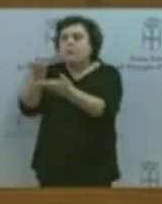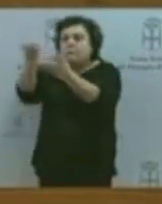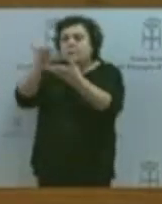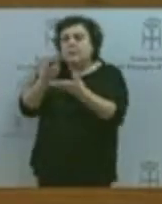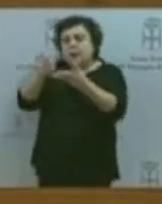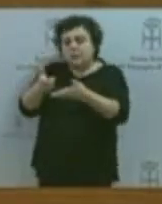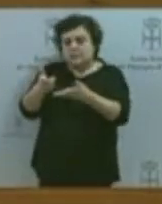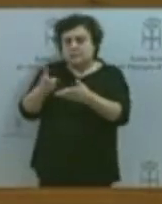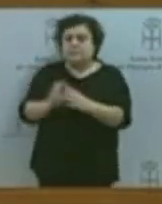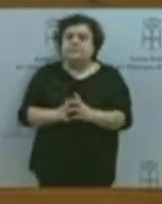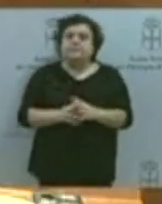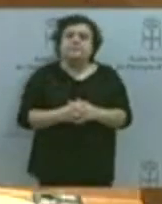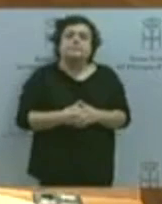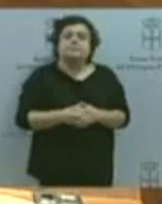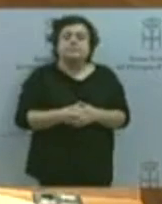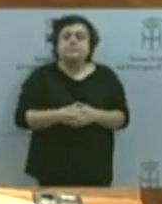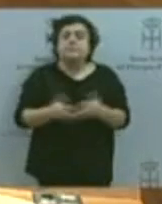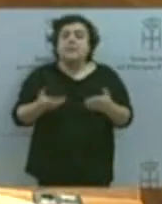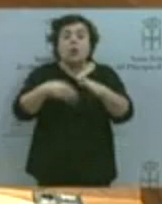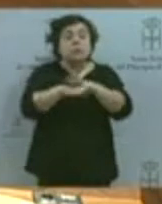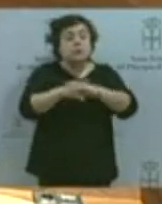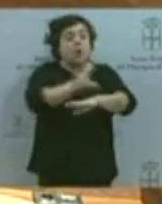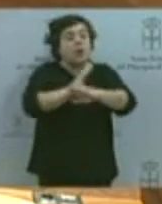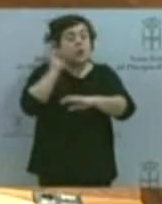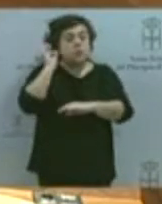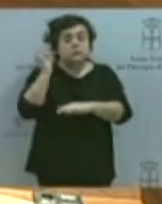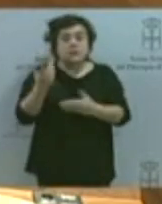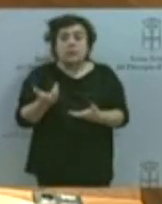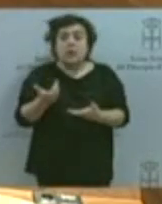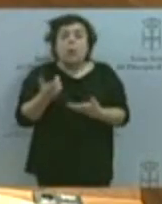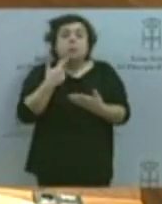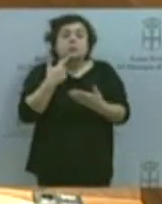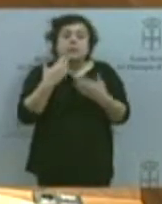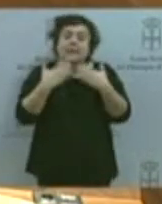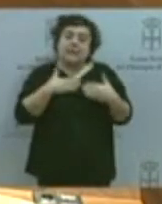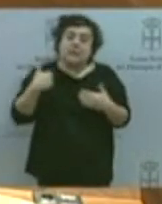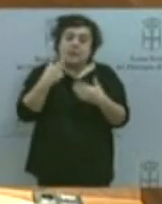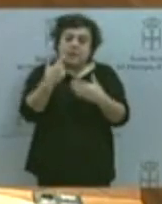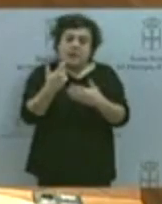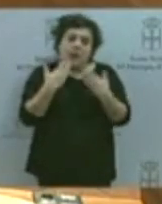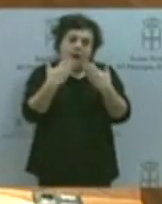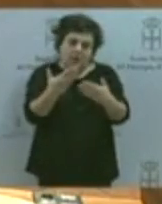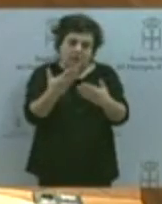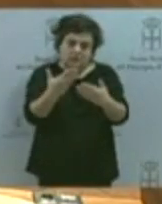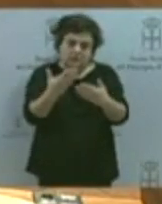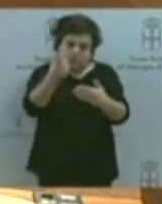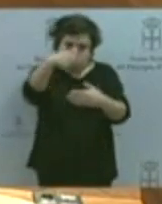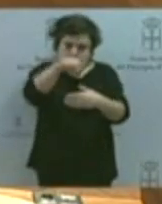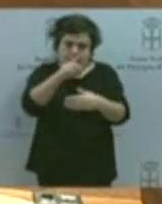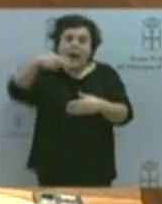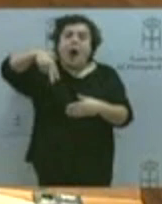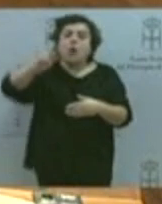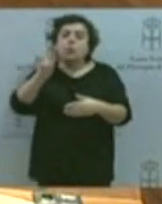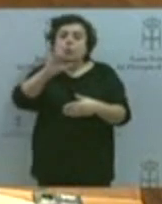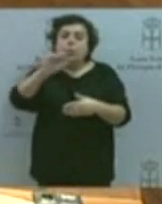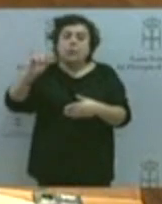Continúe, señora consejera. Doña Nuria, tengo que agradecerle el apoyo que nos dicen que nos van a dar, porque creo que va a ser necesario, porque efectivamente